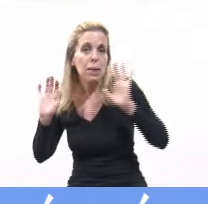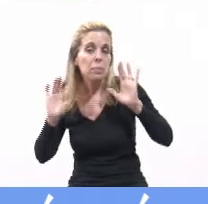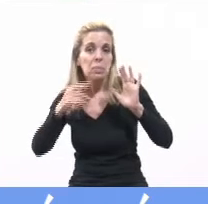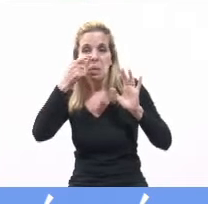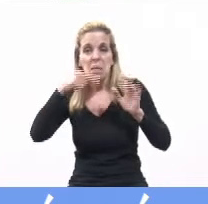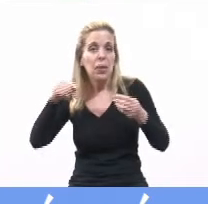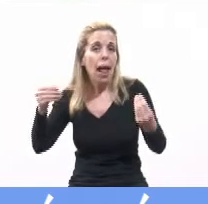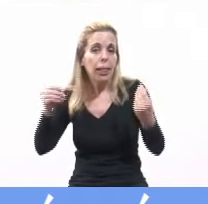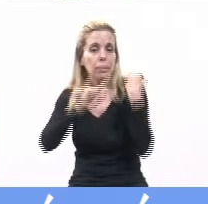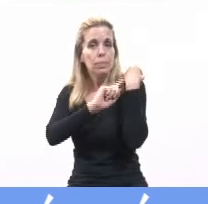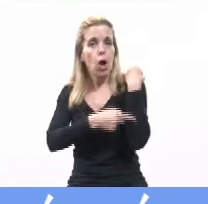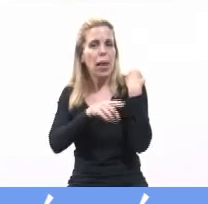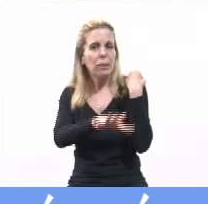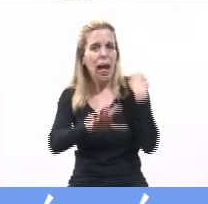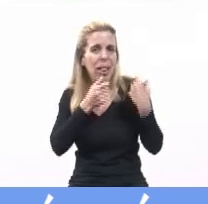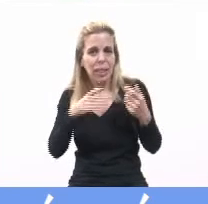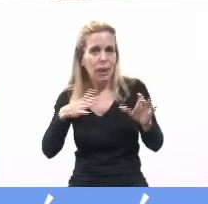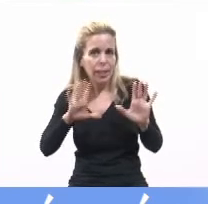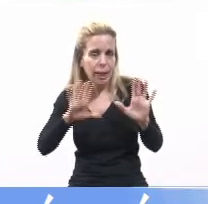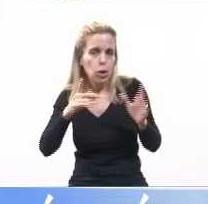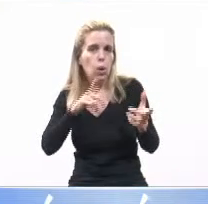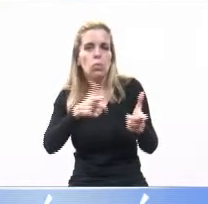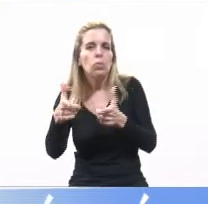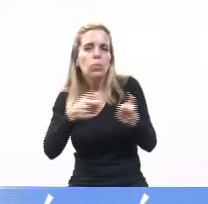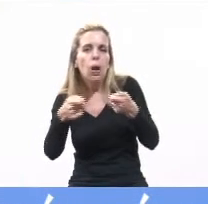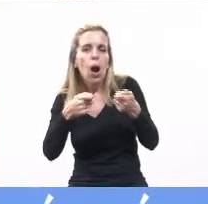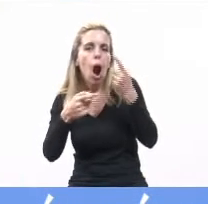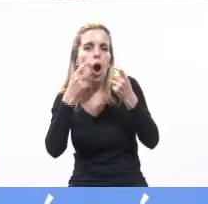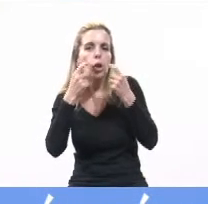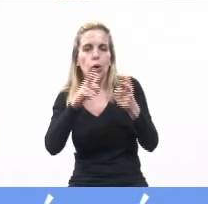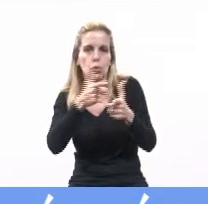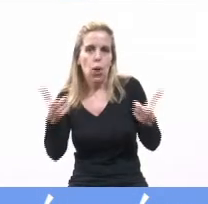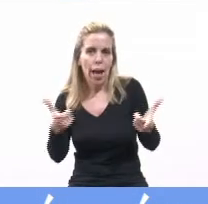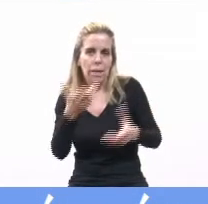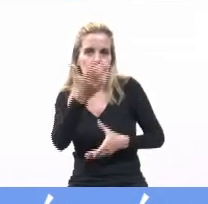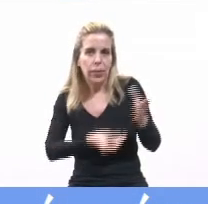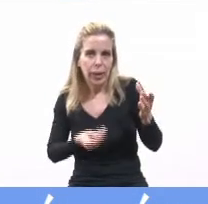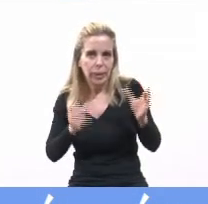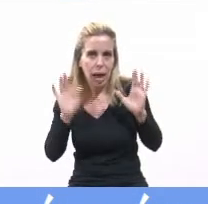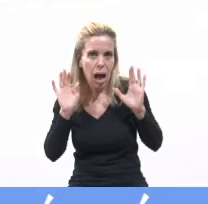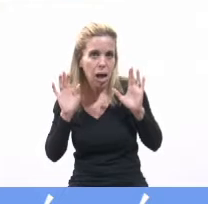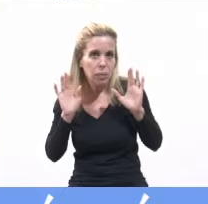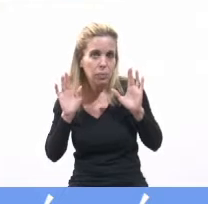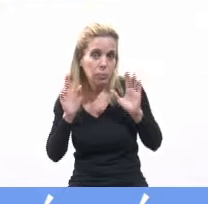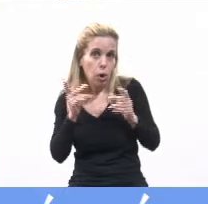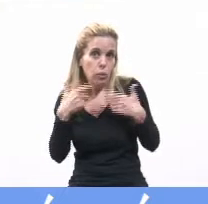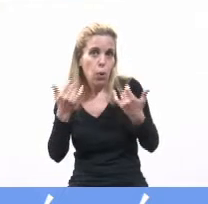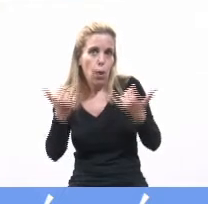menos poder de control y tienen menos poder de gestión que las